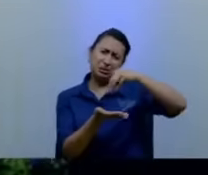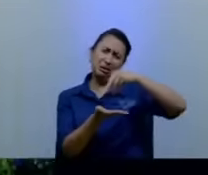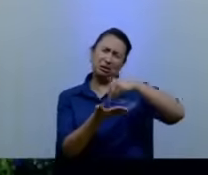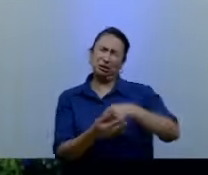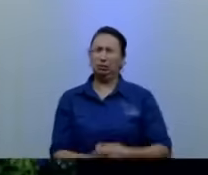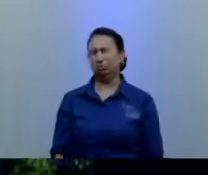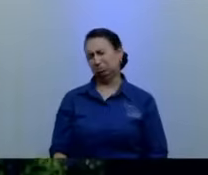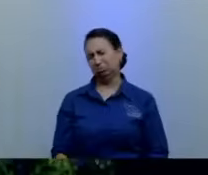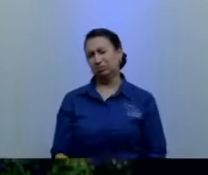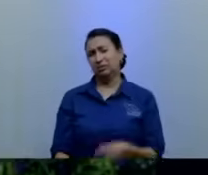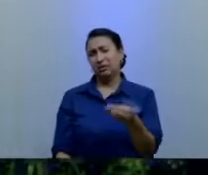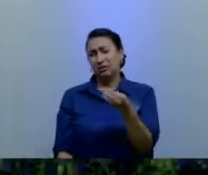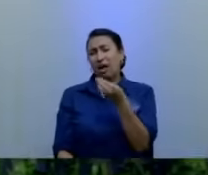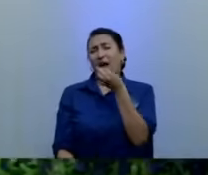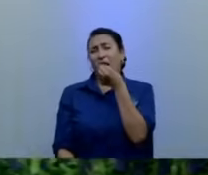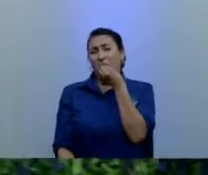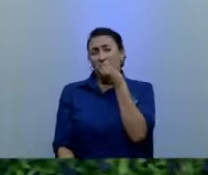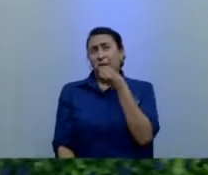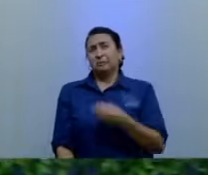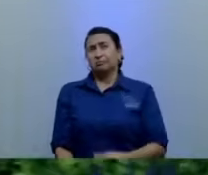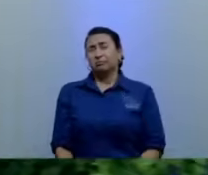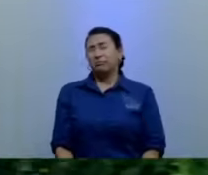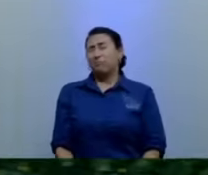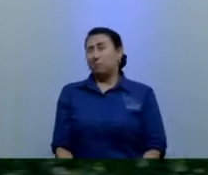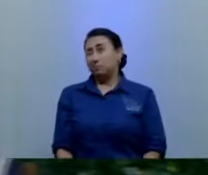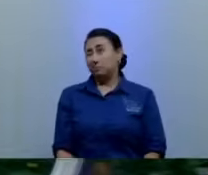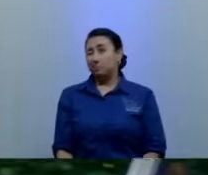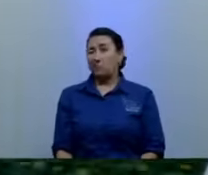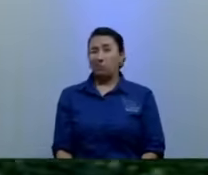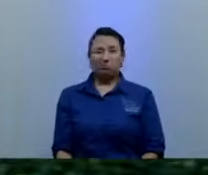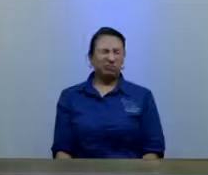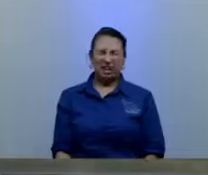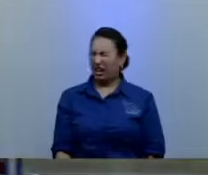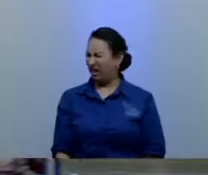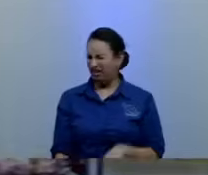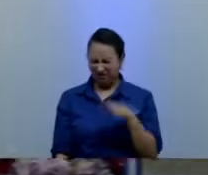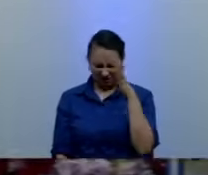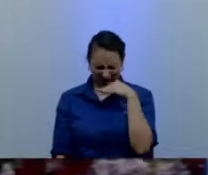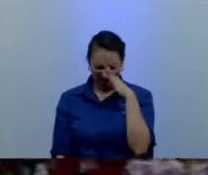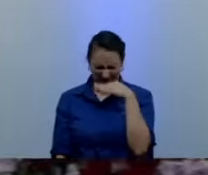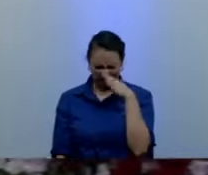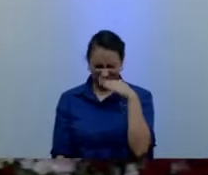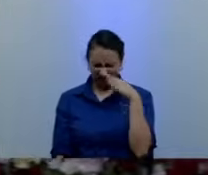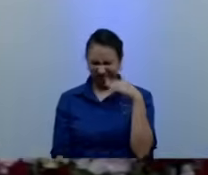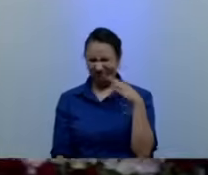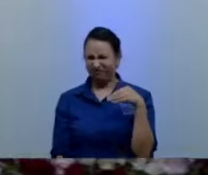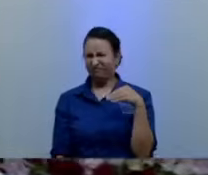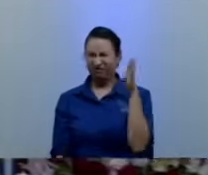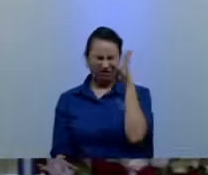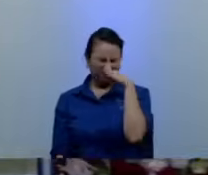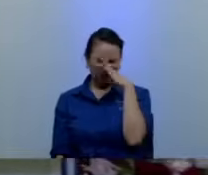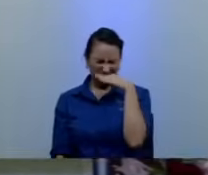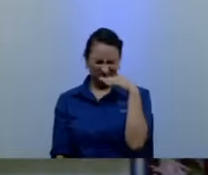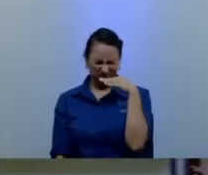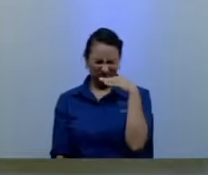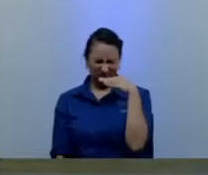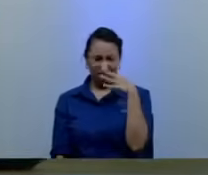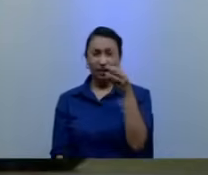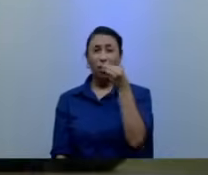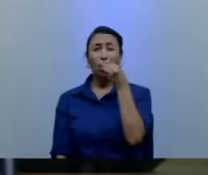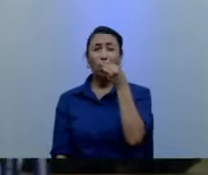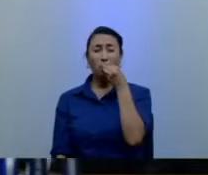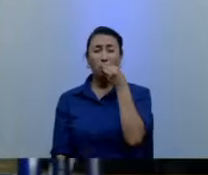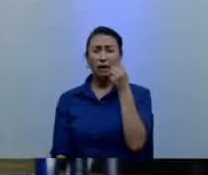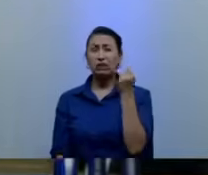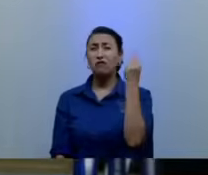decía, voy a hacer el esfuerzo de comer sin sal. Pero qué espantoso, horrible.